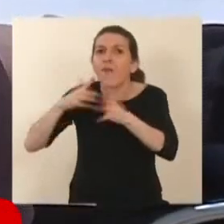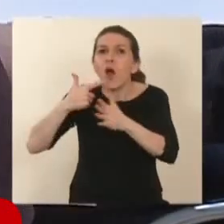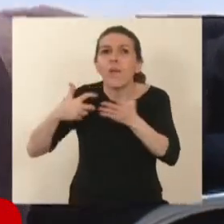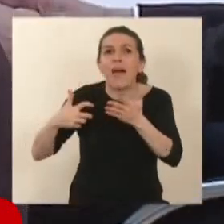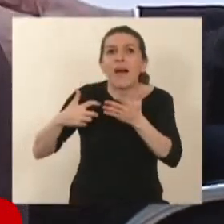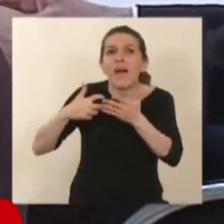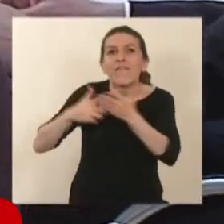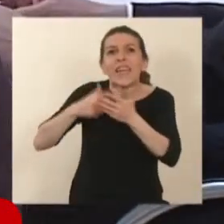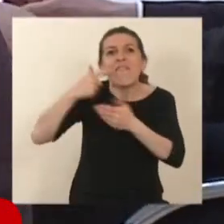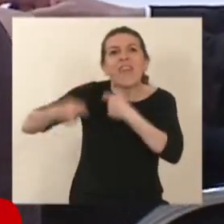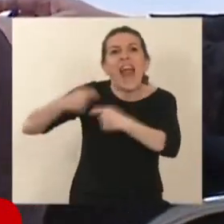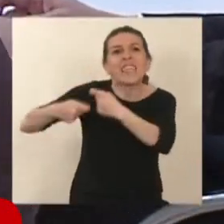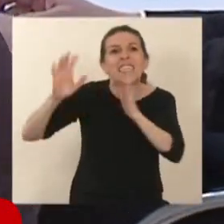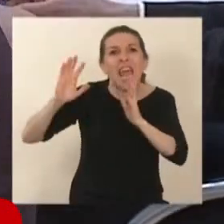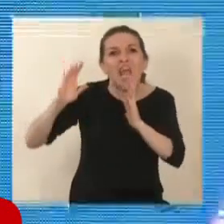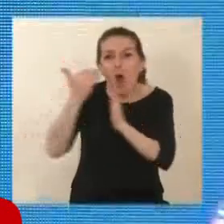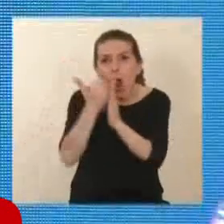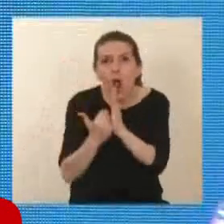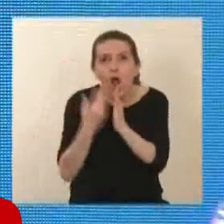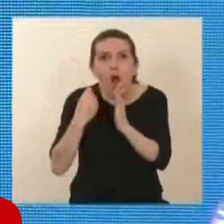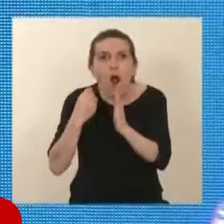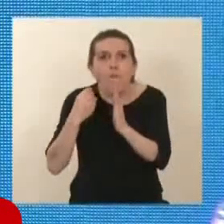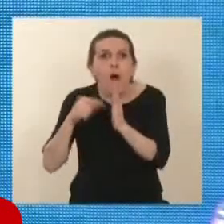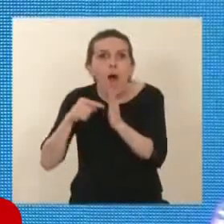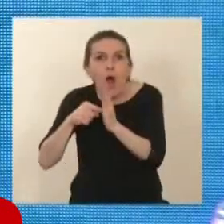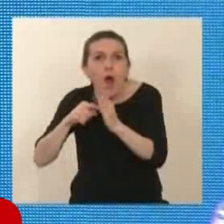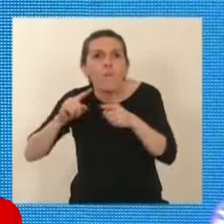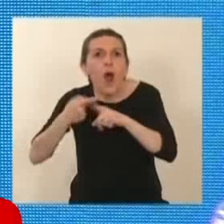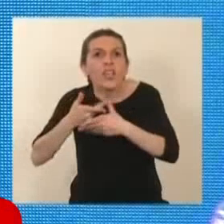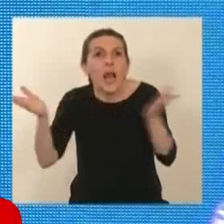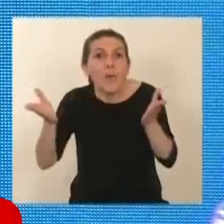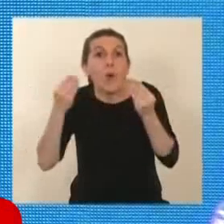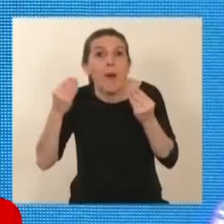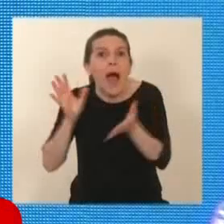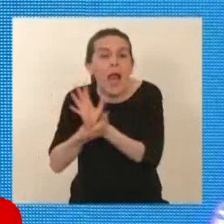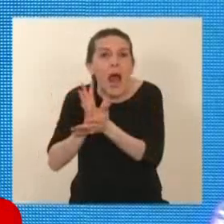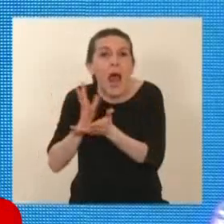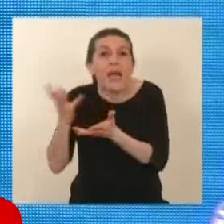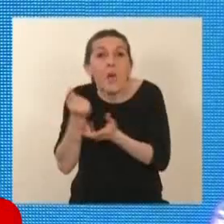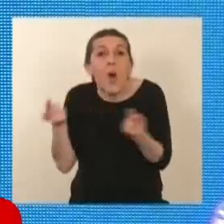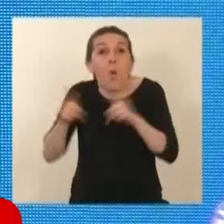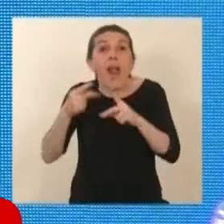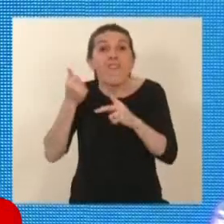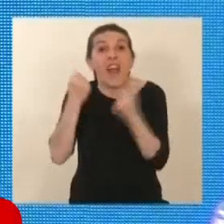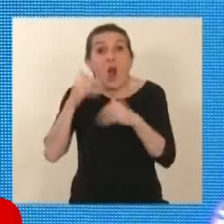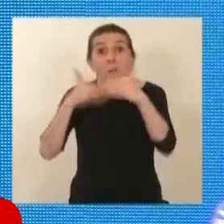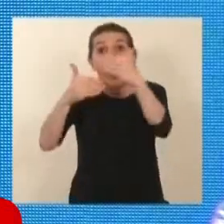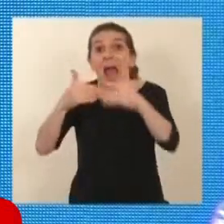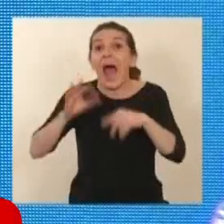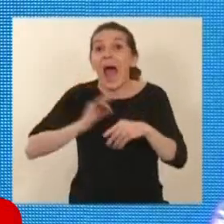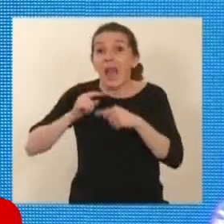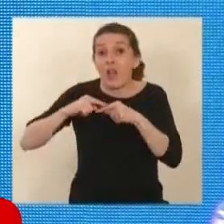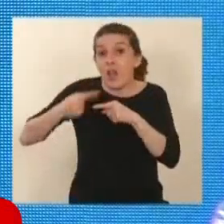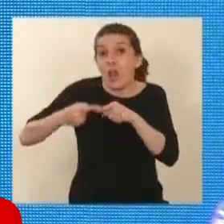financiero sobre el cual se asentarán las políticas públicas en pos de la recuperación en el año 2021. Y